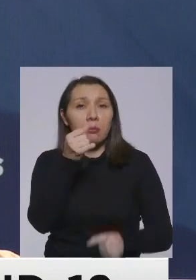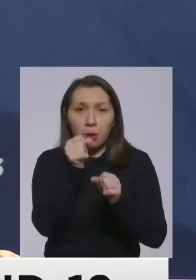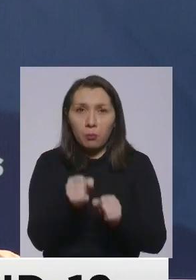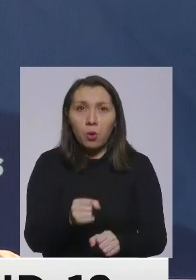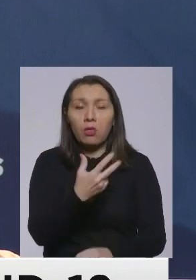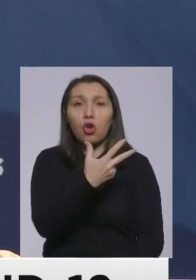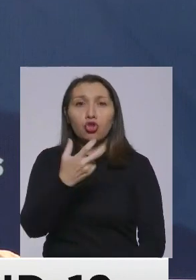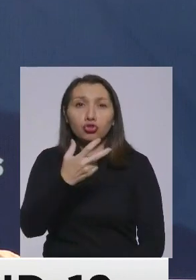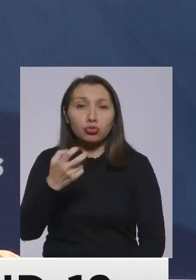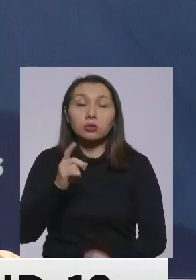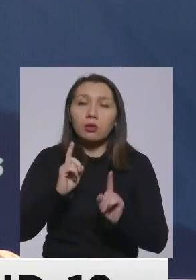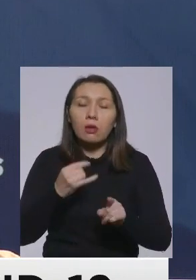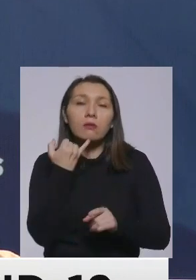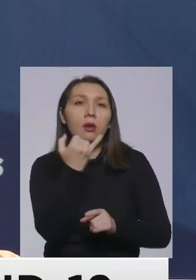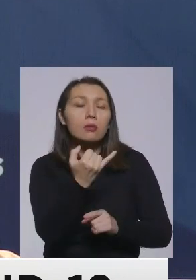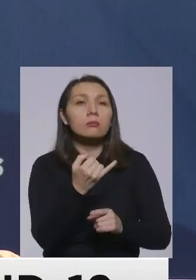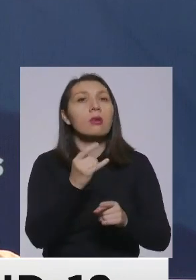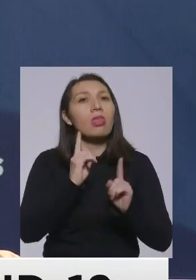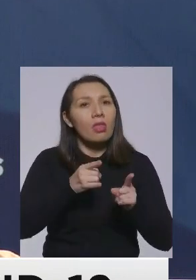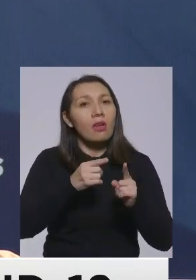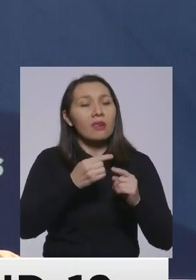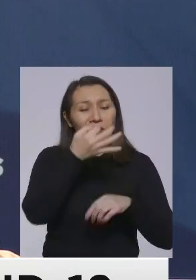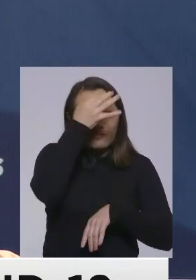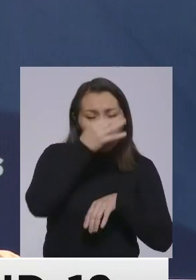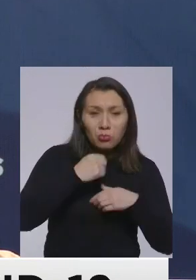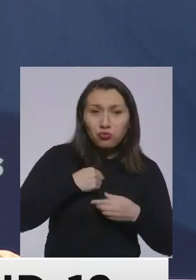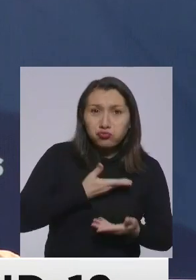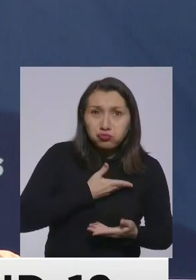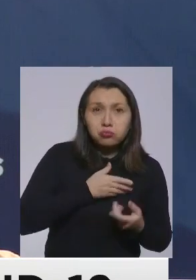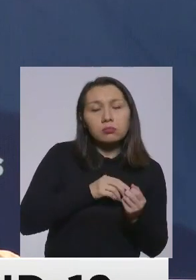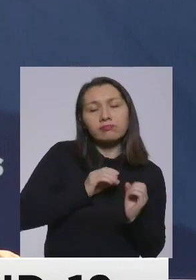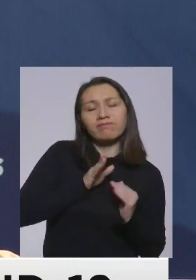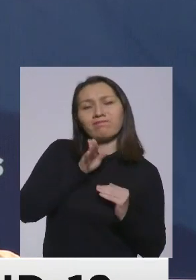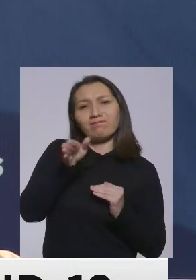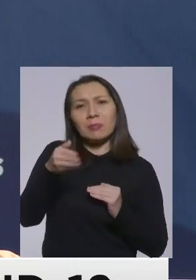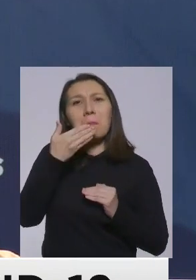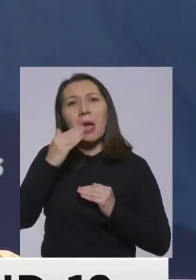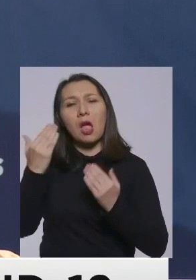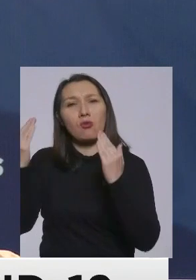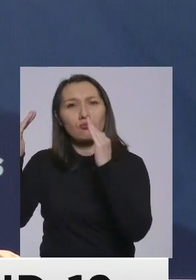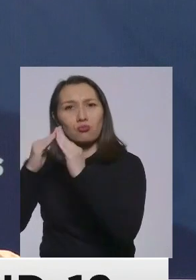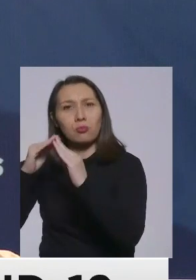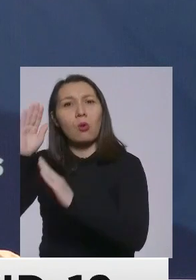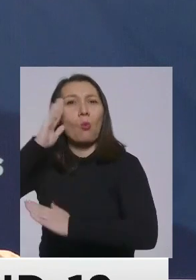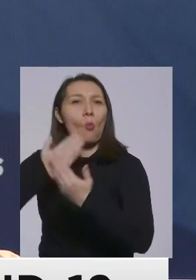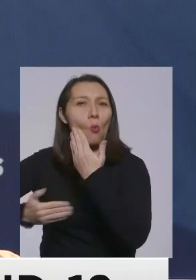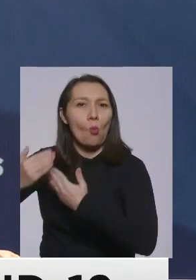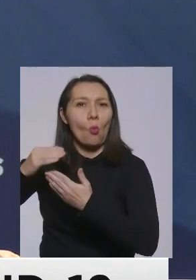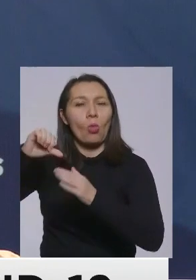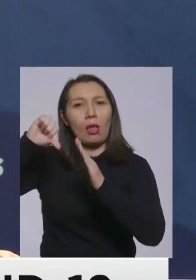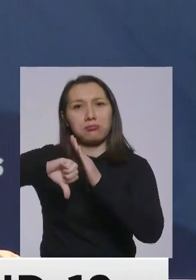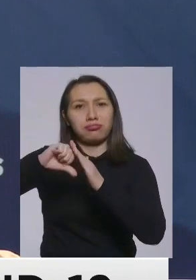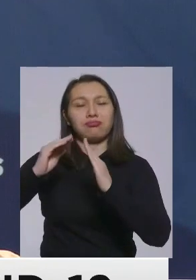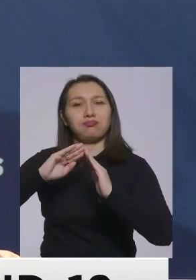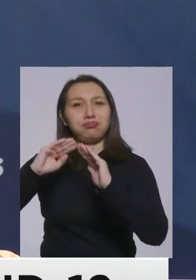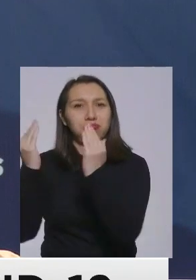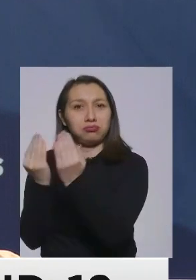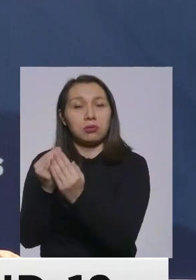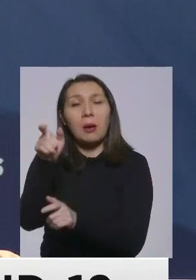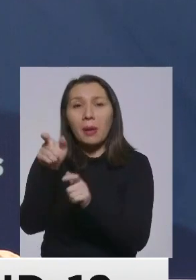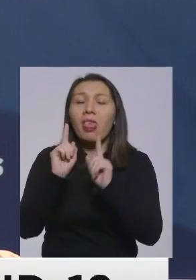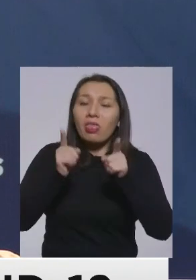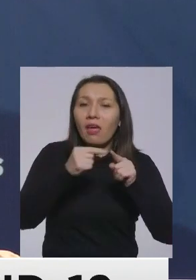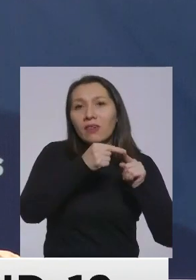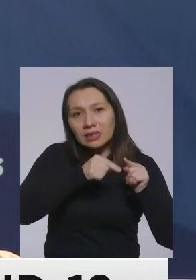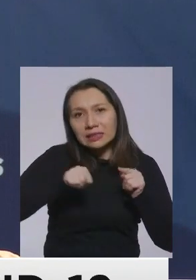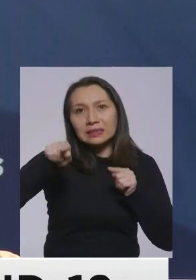hay que ir a las residencias sanitarias aquellos pacientes tienen que